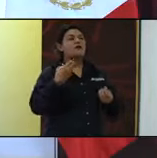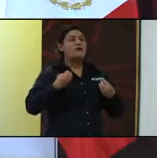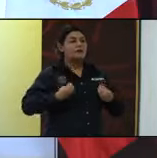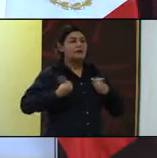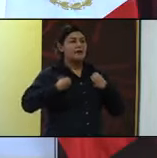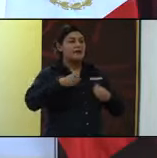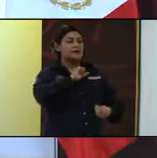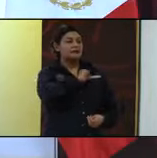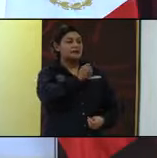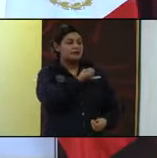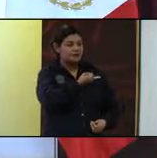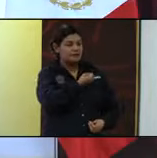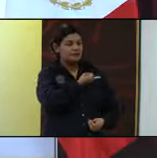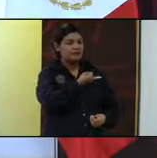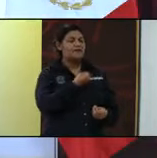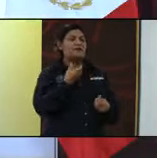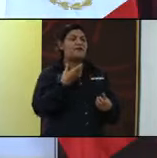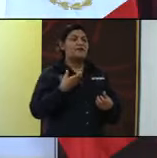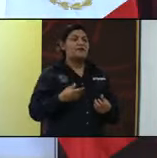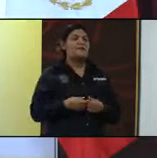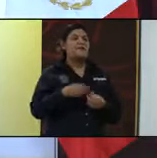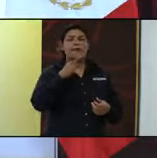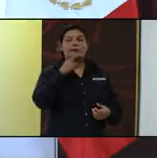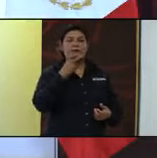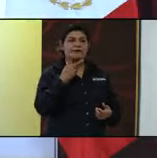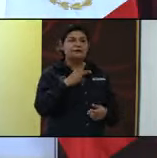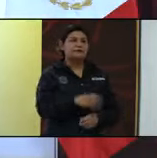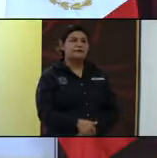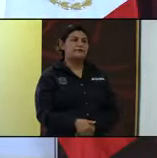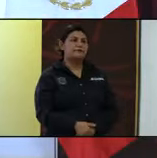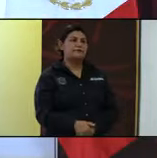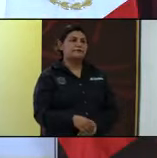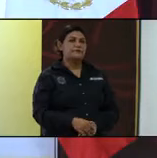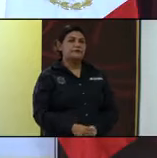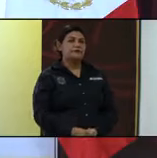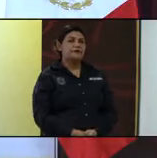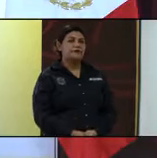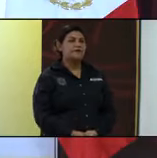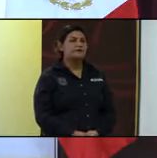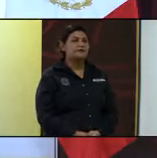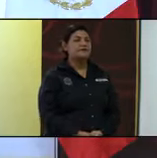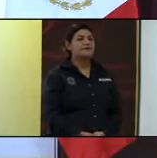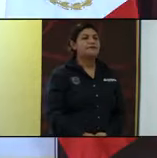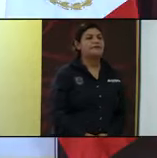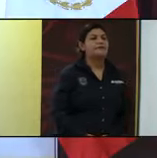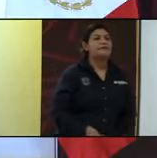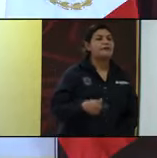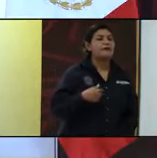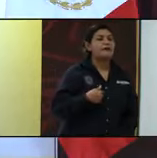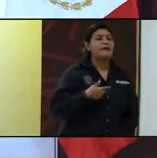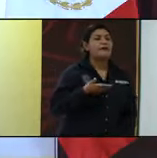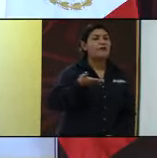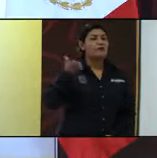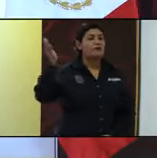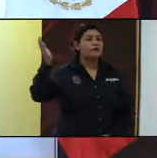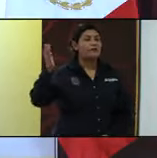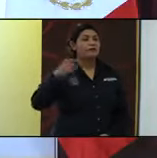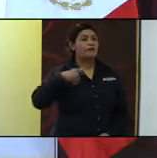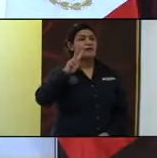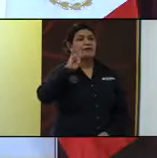sana, saludable y en las mejores condiciones posibles. Muy bien, bueno, también les comento que fuimos a